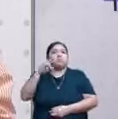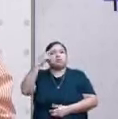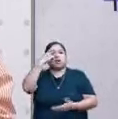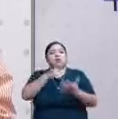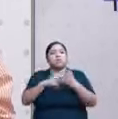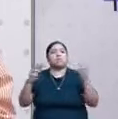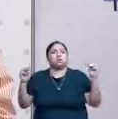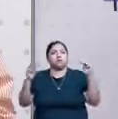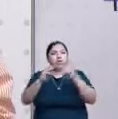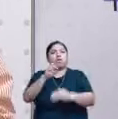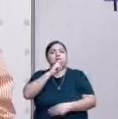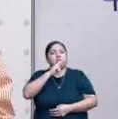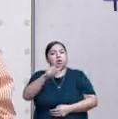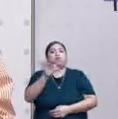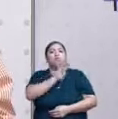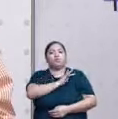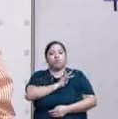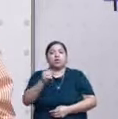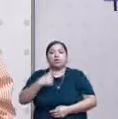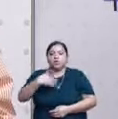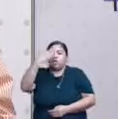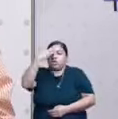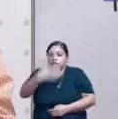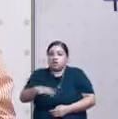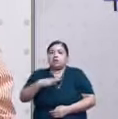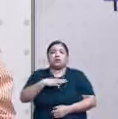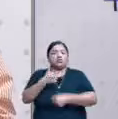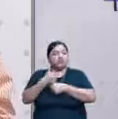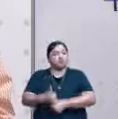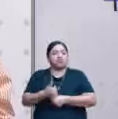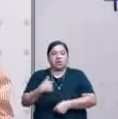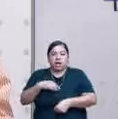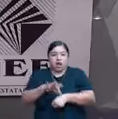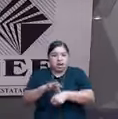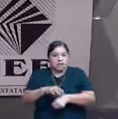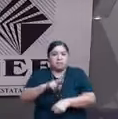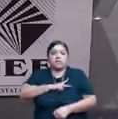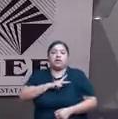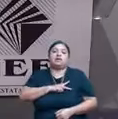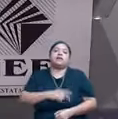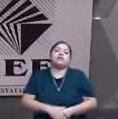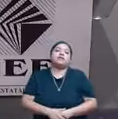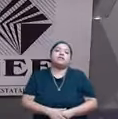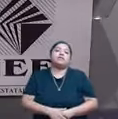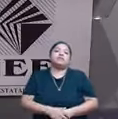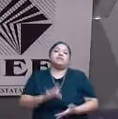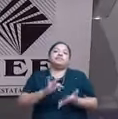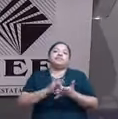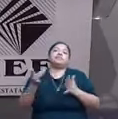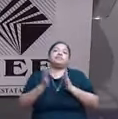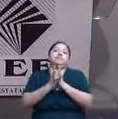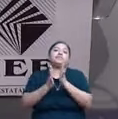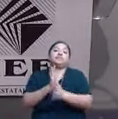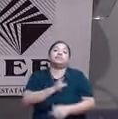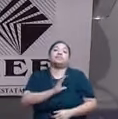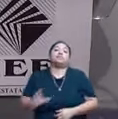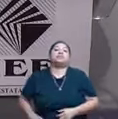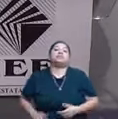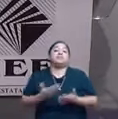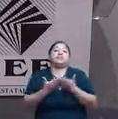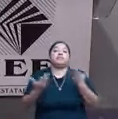he sufrido y he padecido las circunstancias, las necesidades en carne propia. Gracias por su intervención, candidato. A